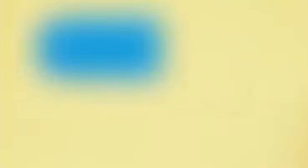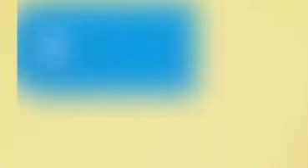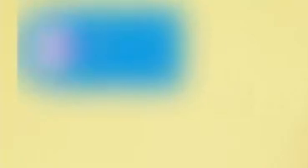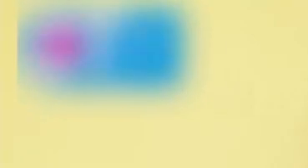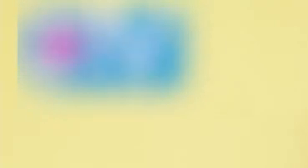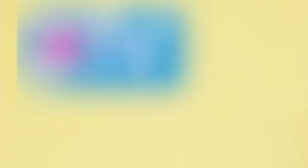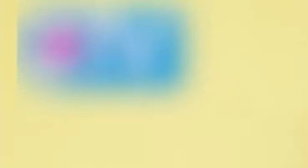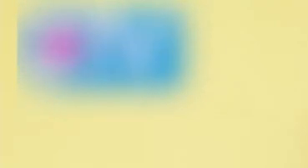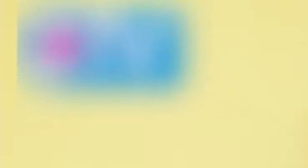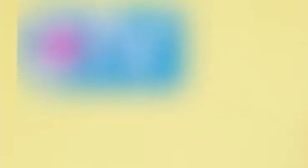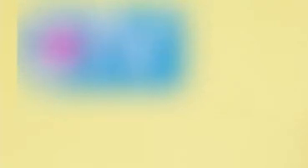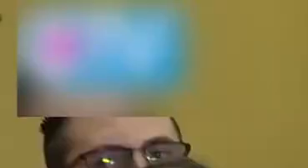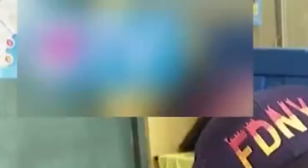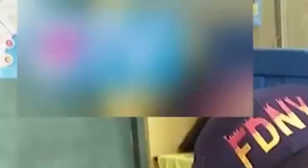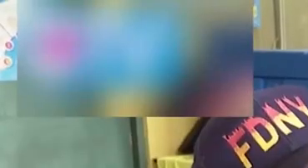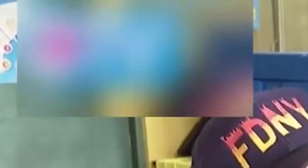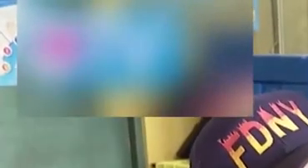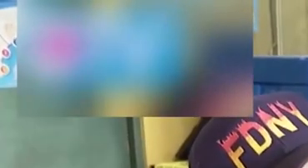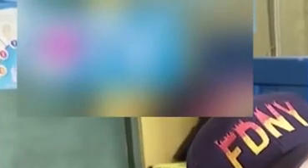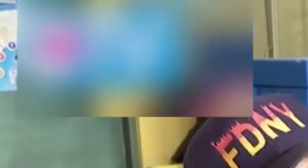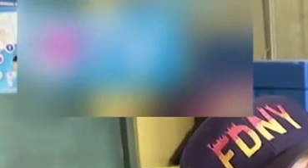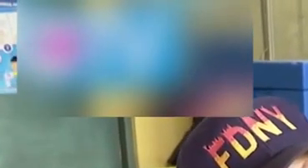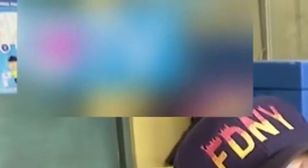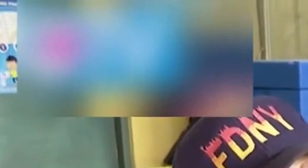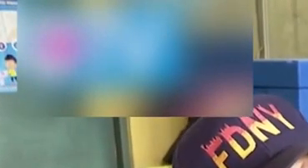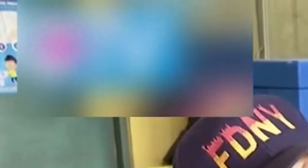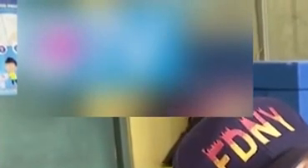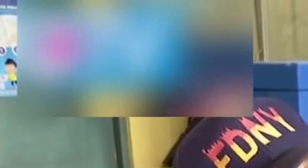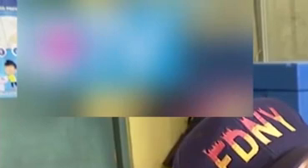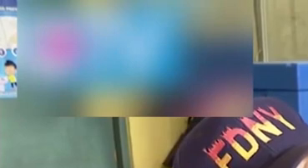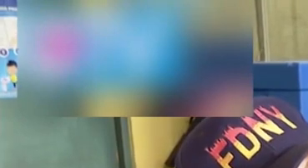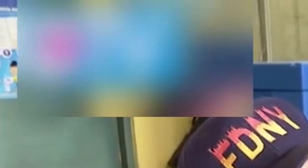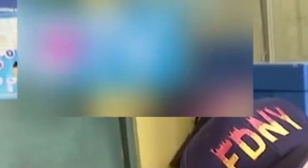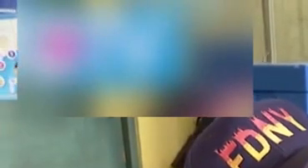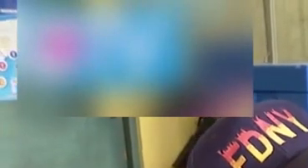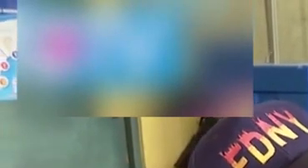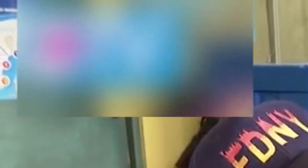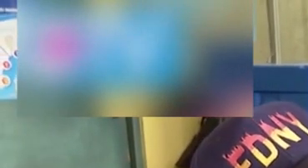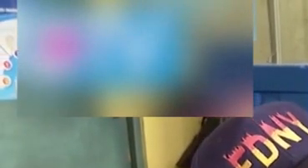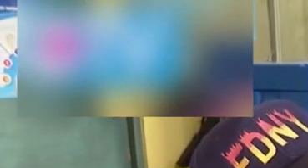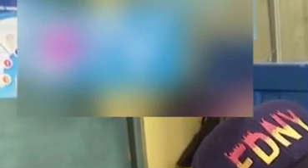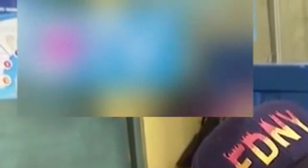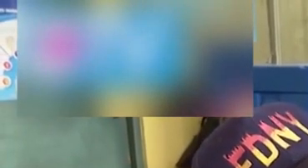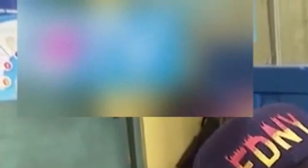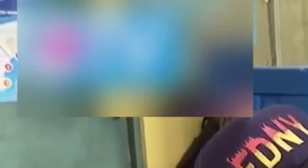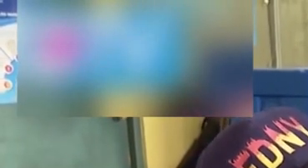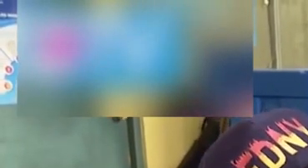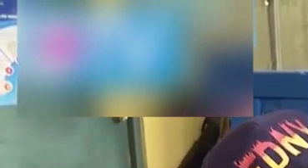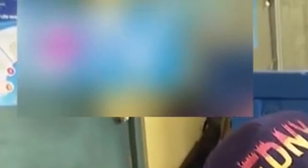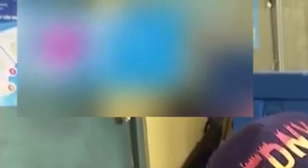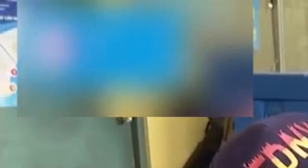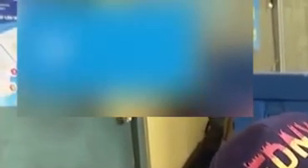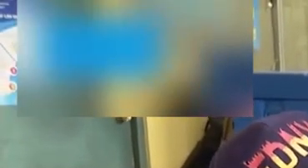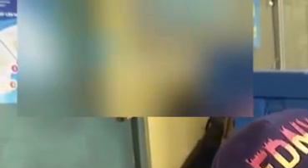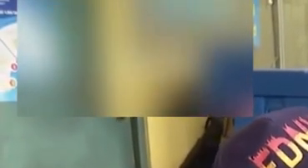el Poeta Héroe Amed Campo, a las 8 de la mañana allá en Huaco. Vamos, ya